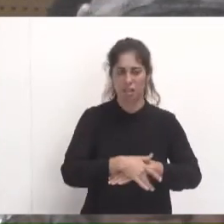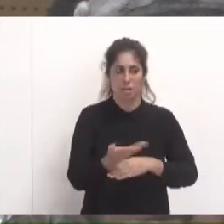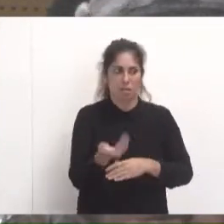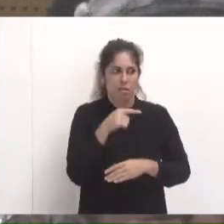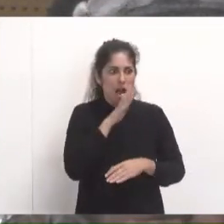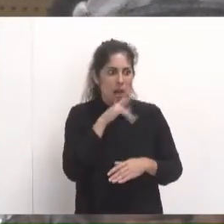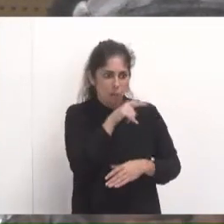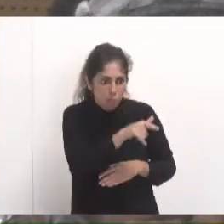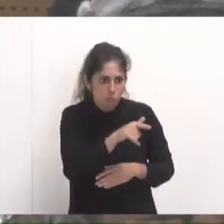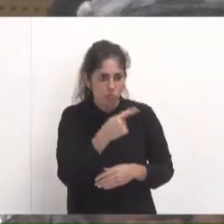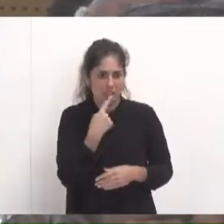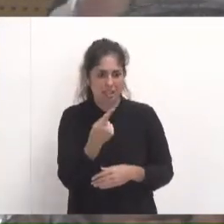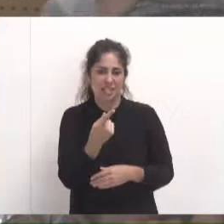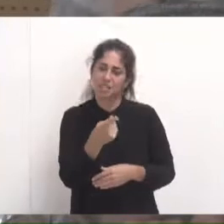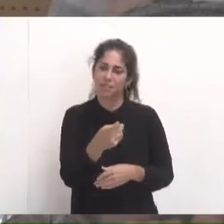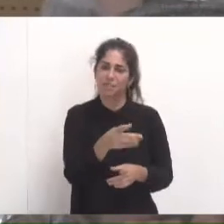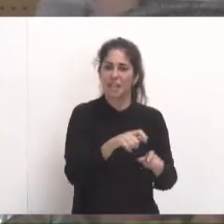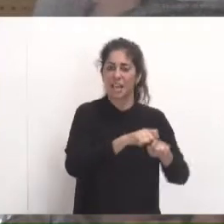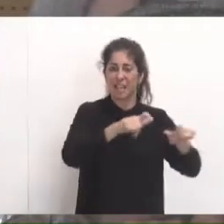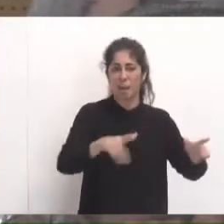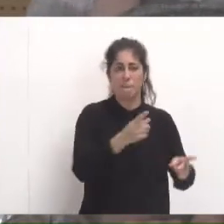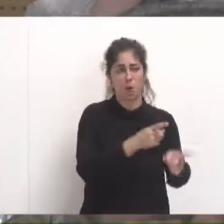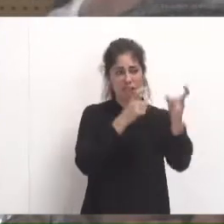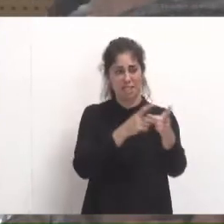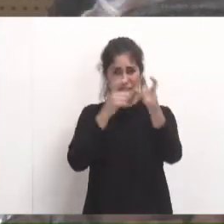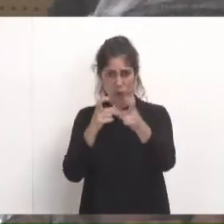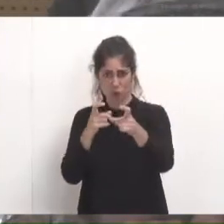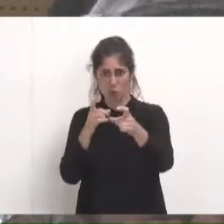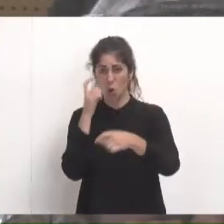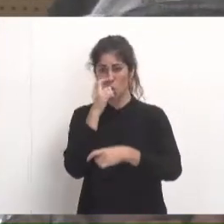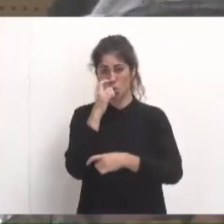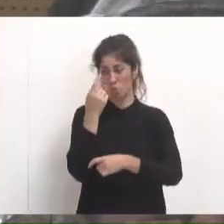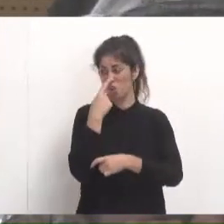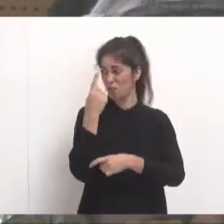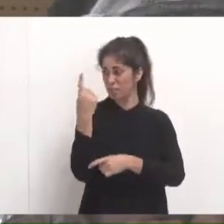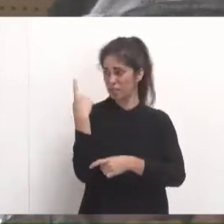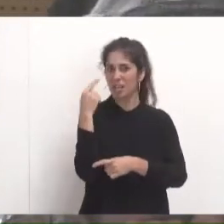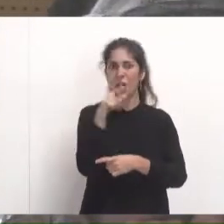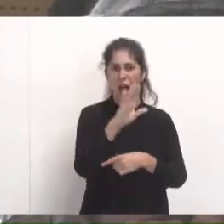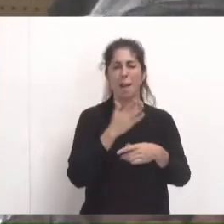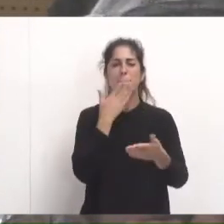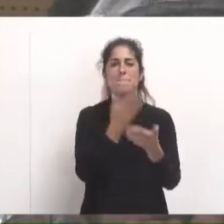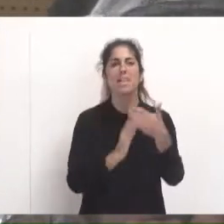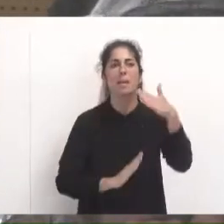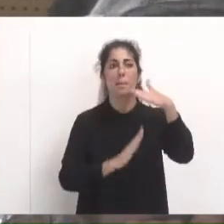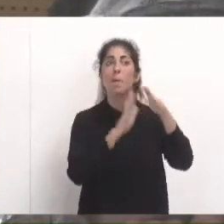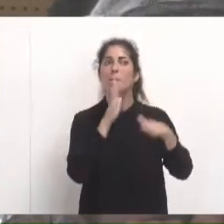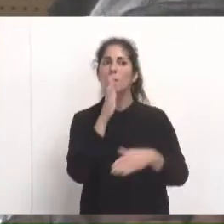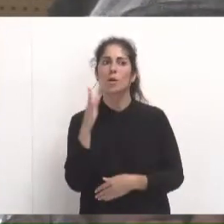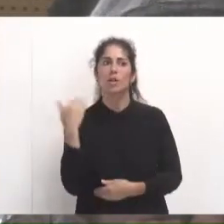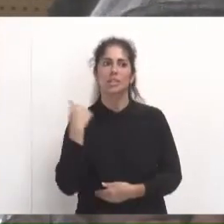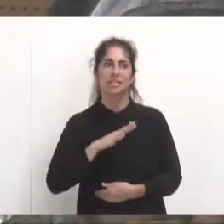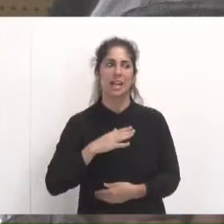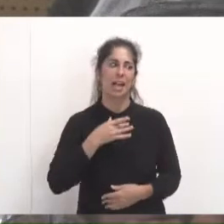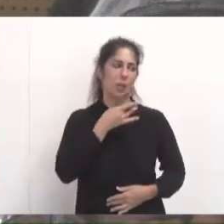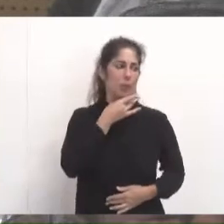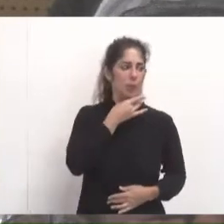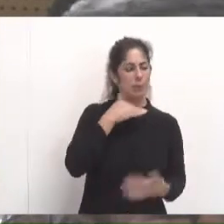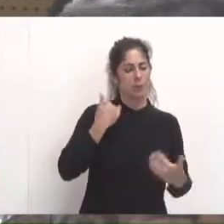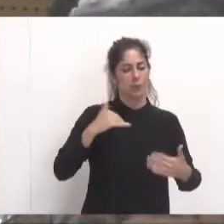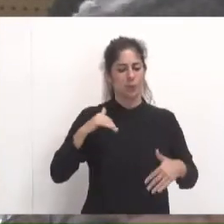del campo de tiro en junio de 2018, cuando siente el aliento de la Fiscalía, señor Manuel